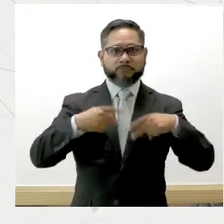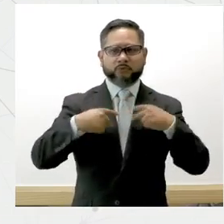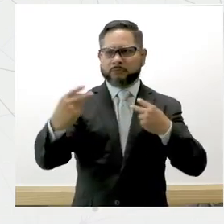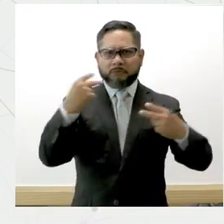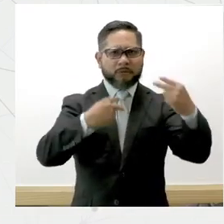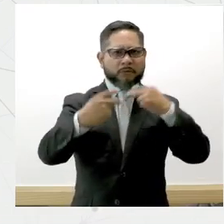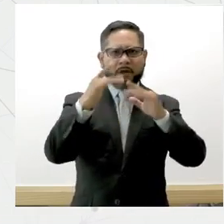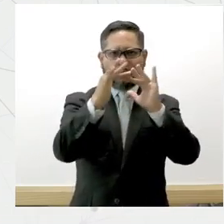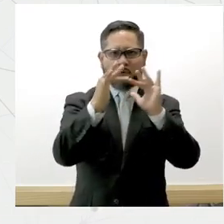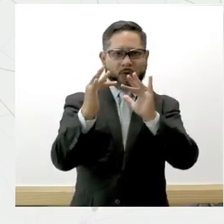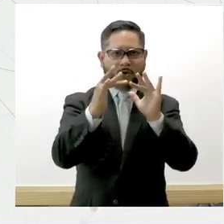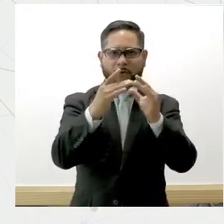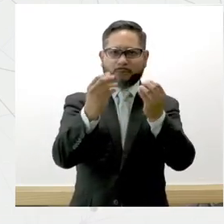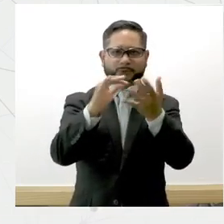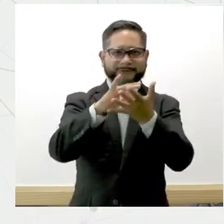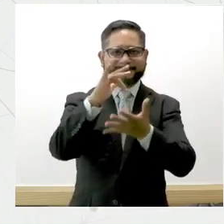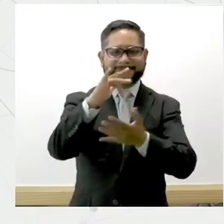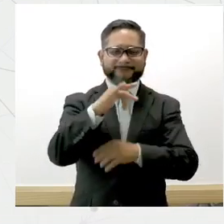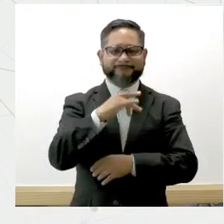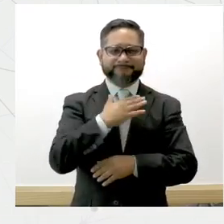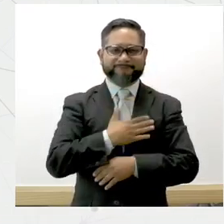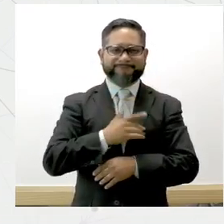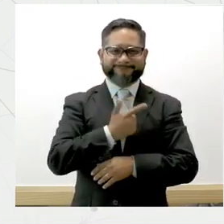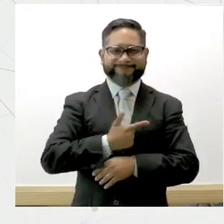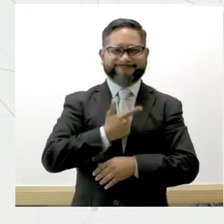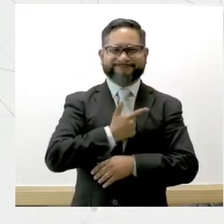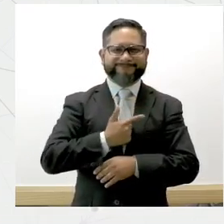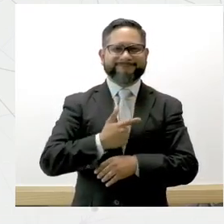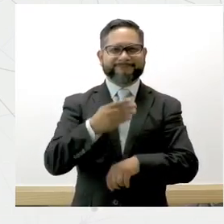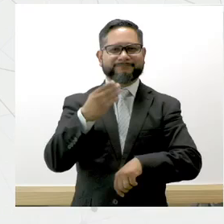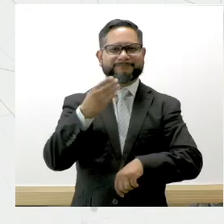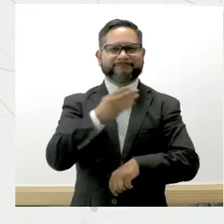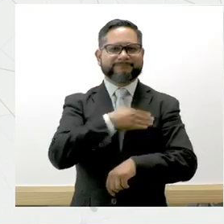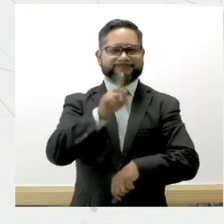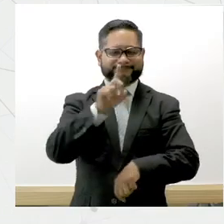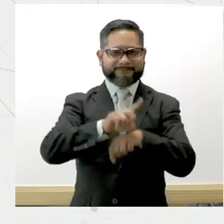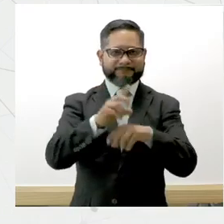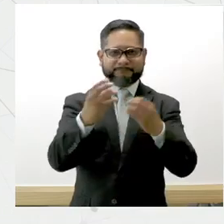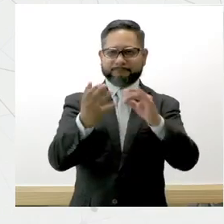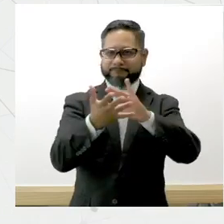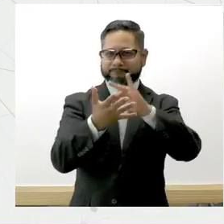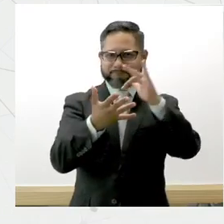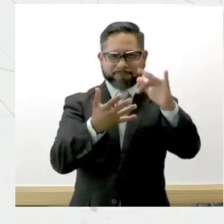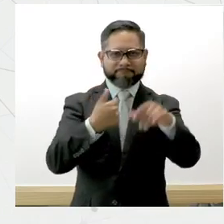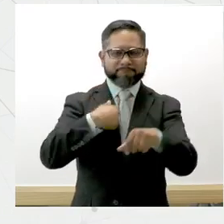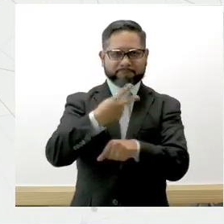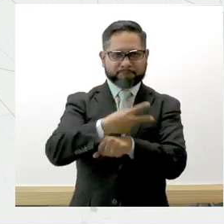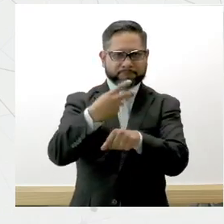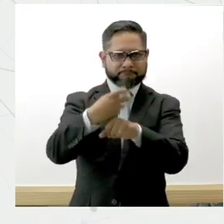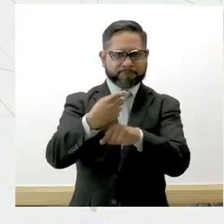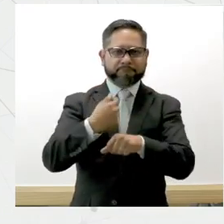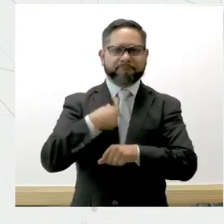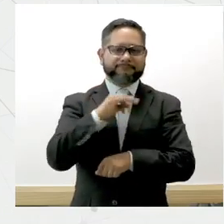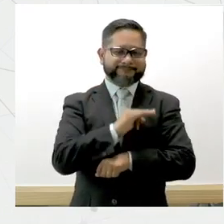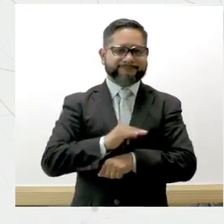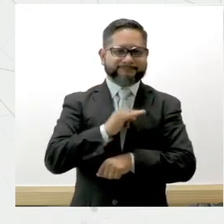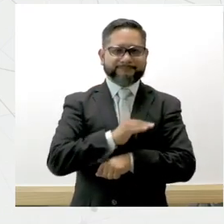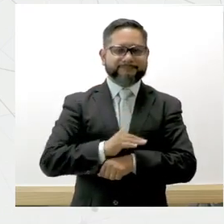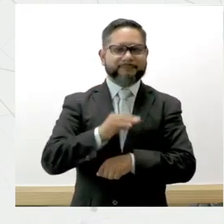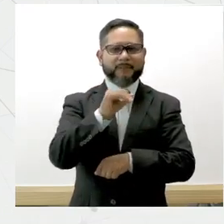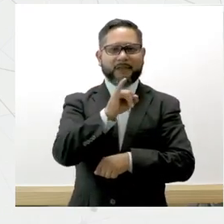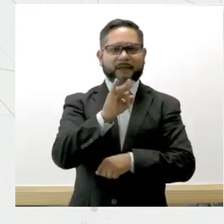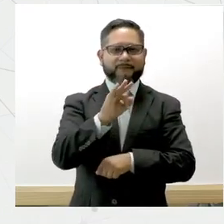esta mañana. Ha sido un placer. Muy buen día. Muchísimas gracias por la invitación y reitero mi felicitación al Instituto